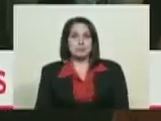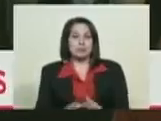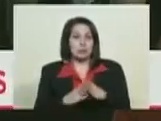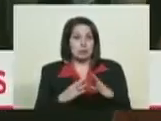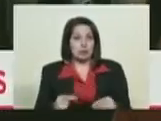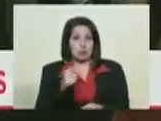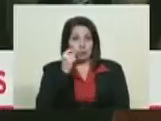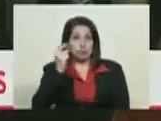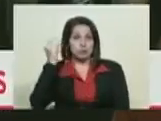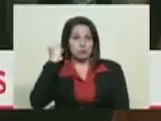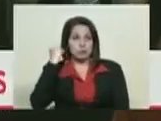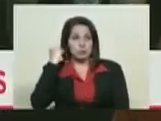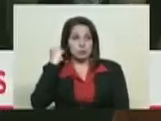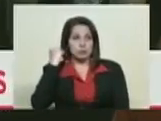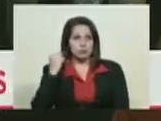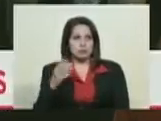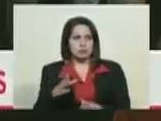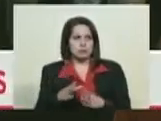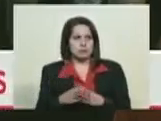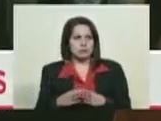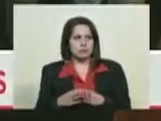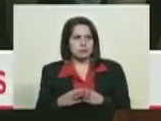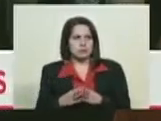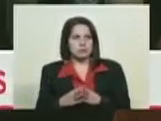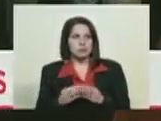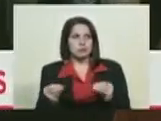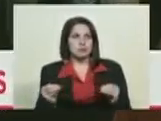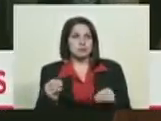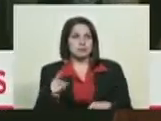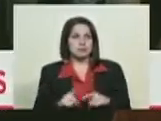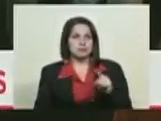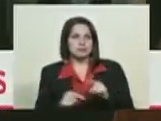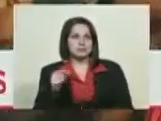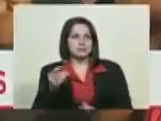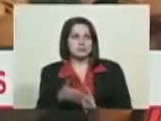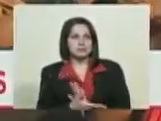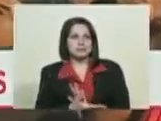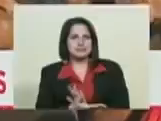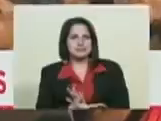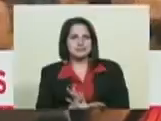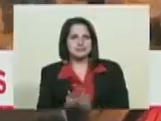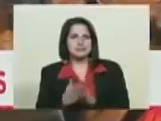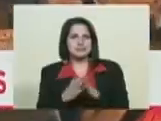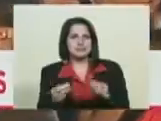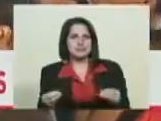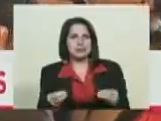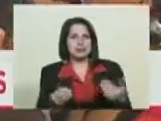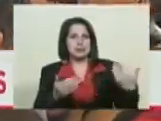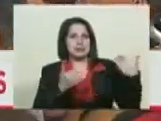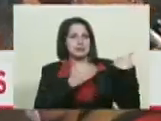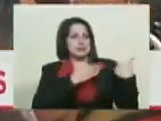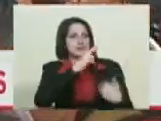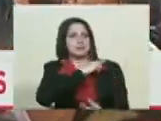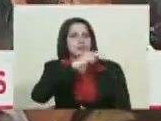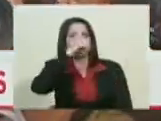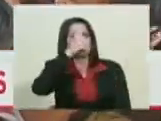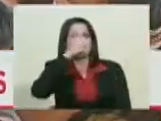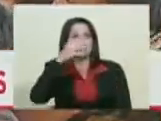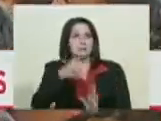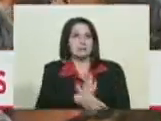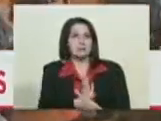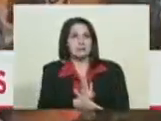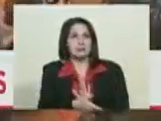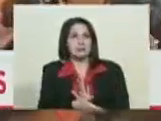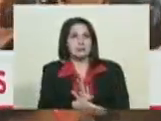soldadas, a todos los oficiales de todos los rangos y graduaciones a lo largo y ancho del